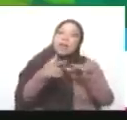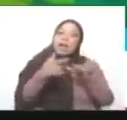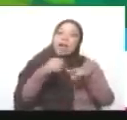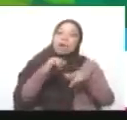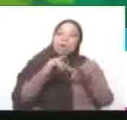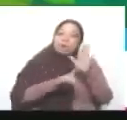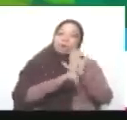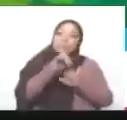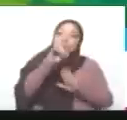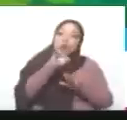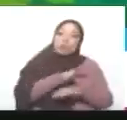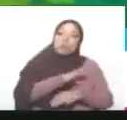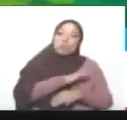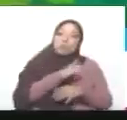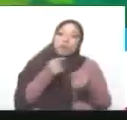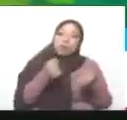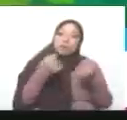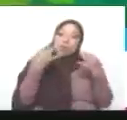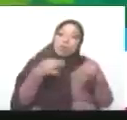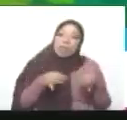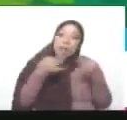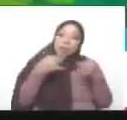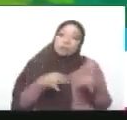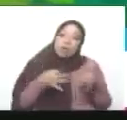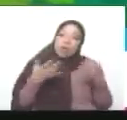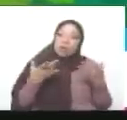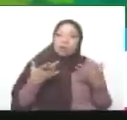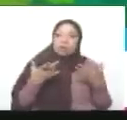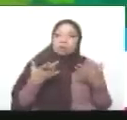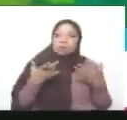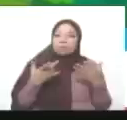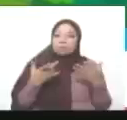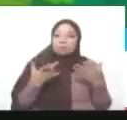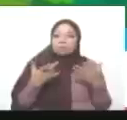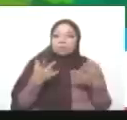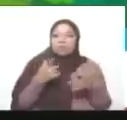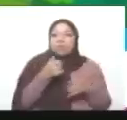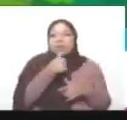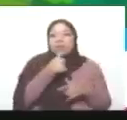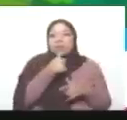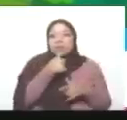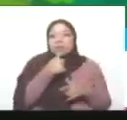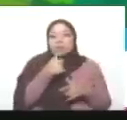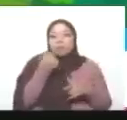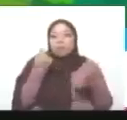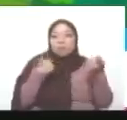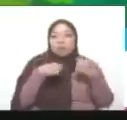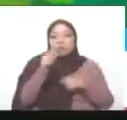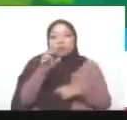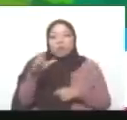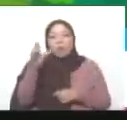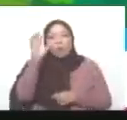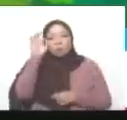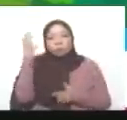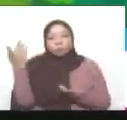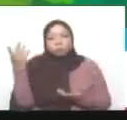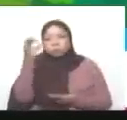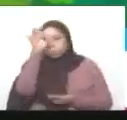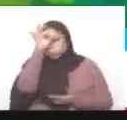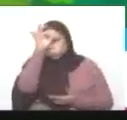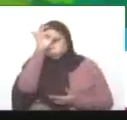a desarrollar sus propios recursos naturales y por ahí se va Brian Nicole quién te dio a ti velas en este entierro